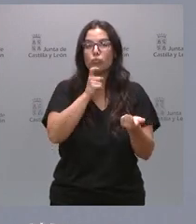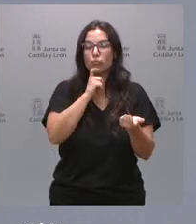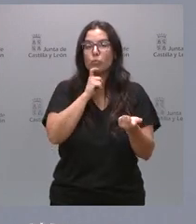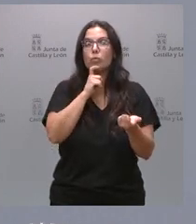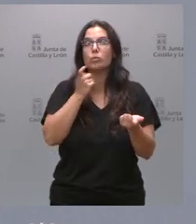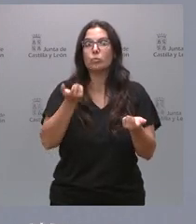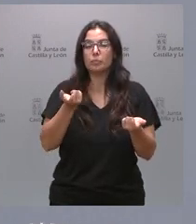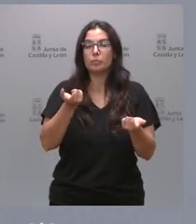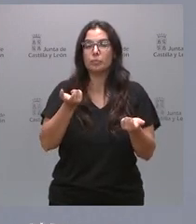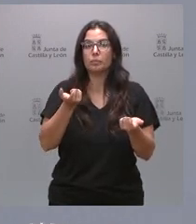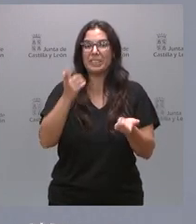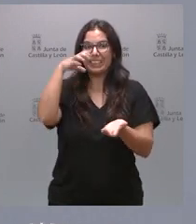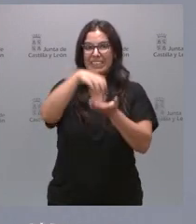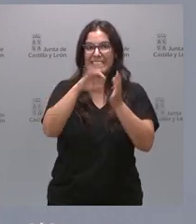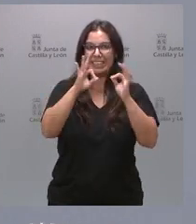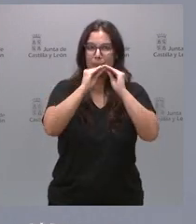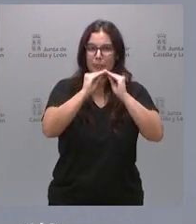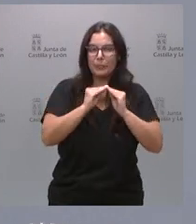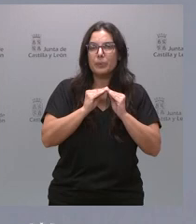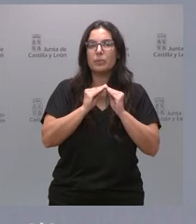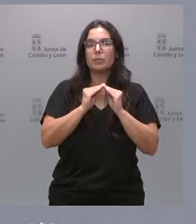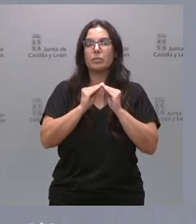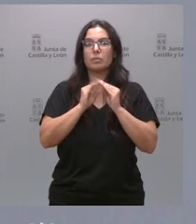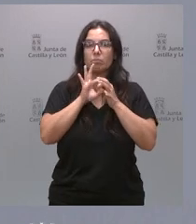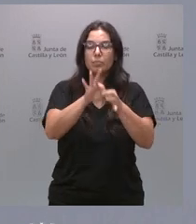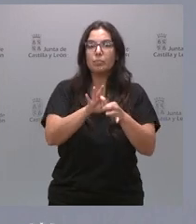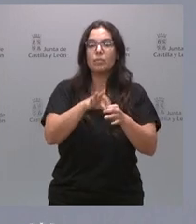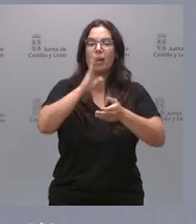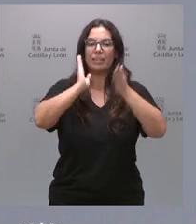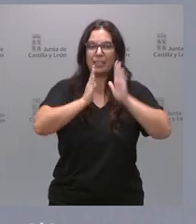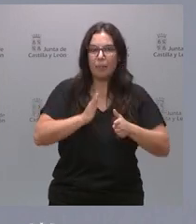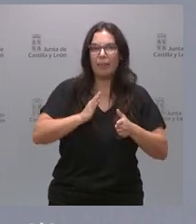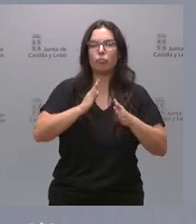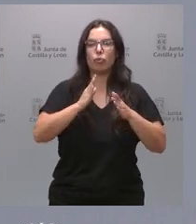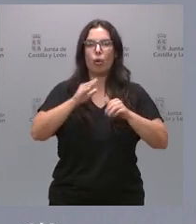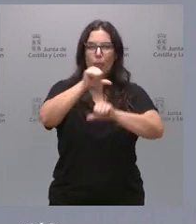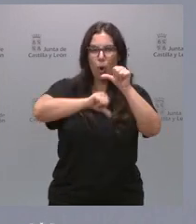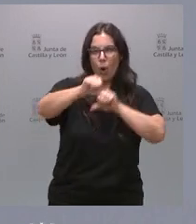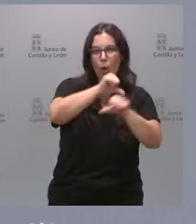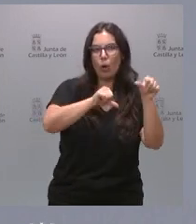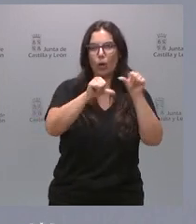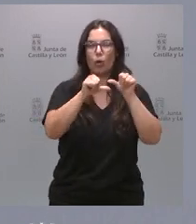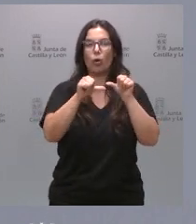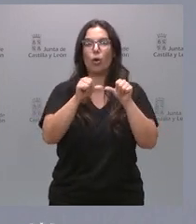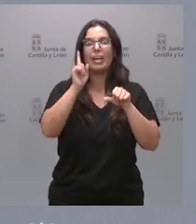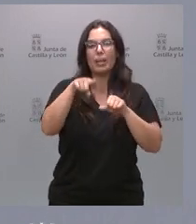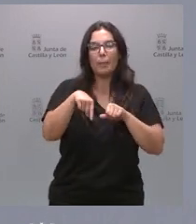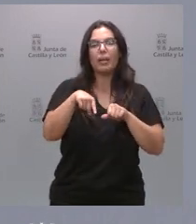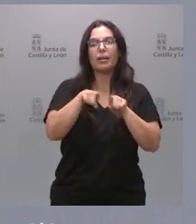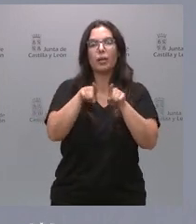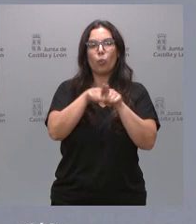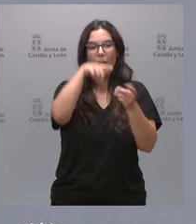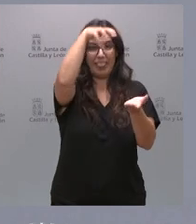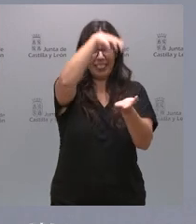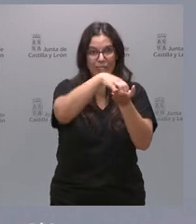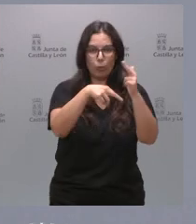instalación específica al efecto mediante un tratamiento biológico así como la construcción y mejora de dichas